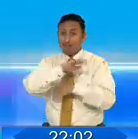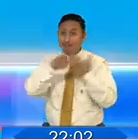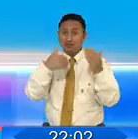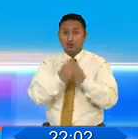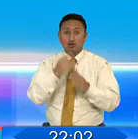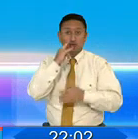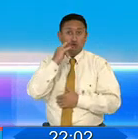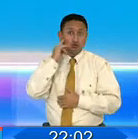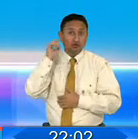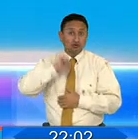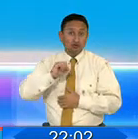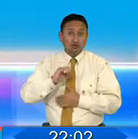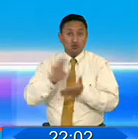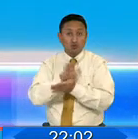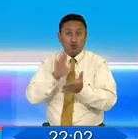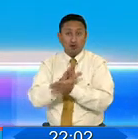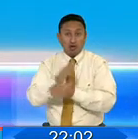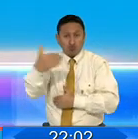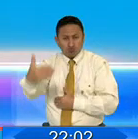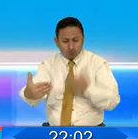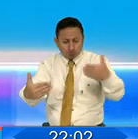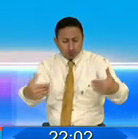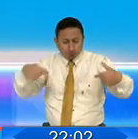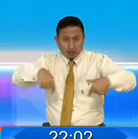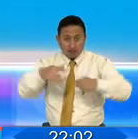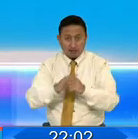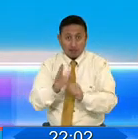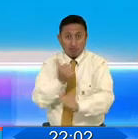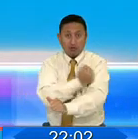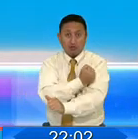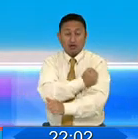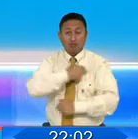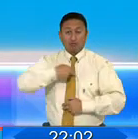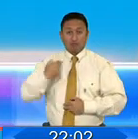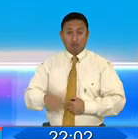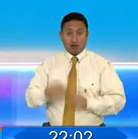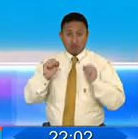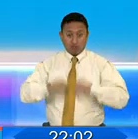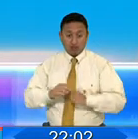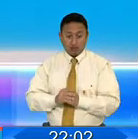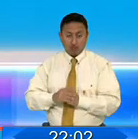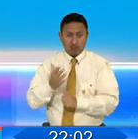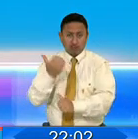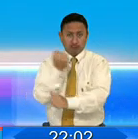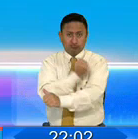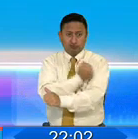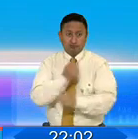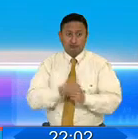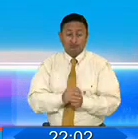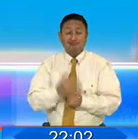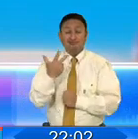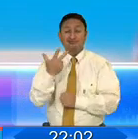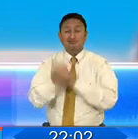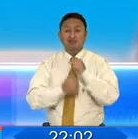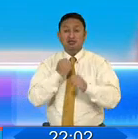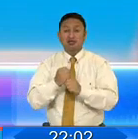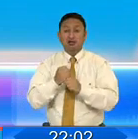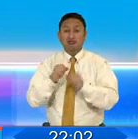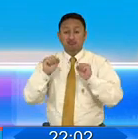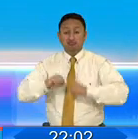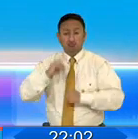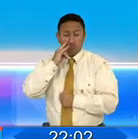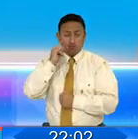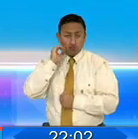estén en edad escolar con las vacunas Sinovac van a poder ser cubiertos. Desde los 3 años, los niños ya van a